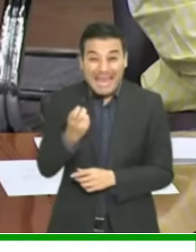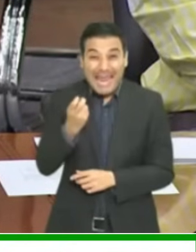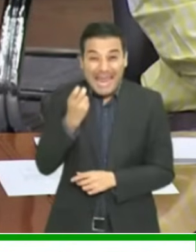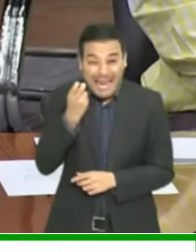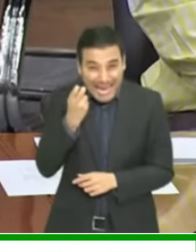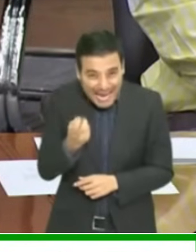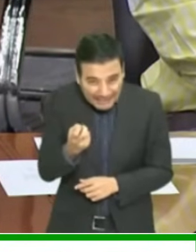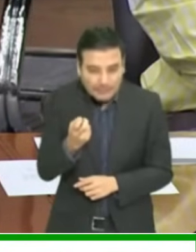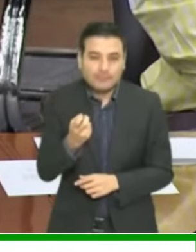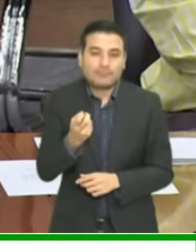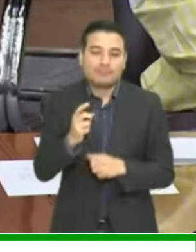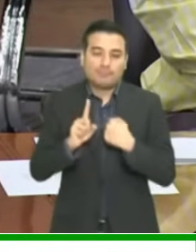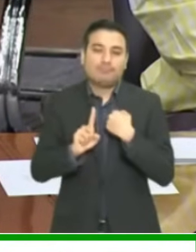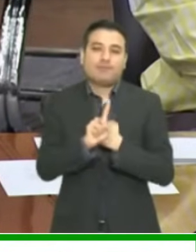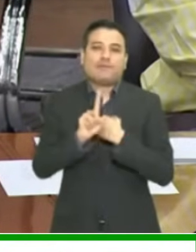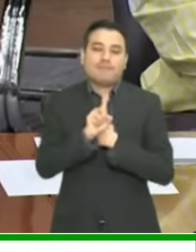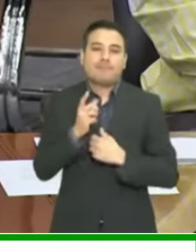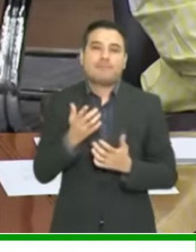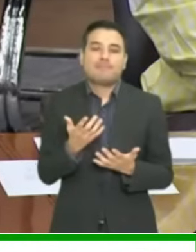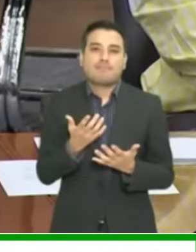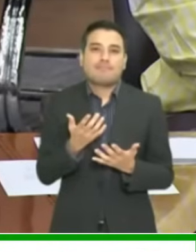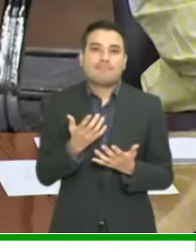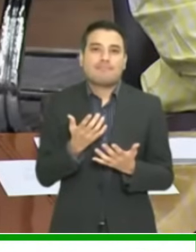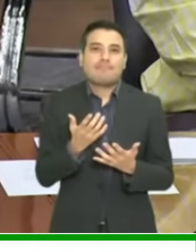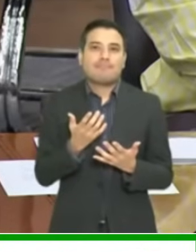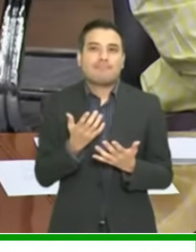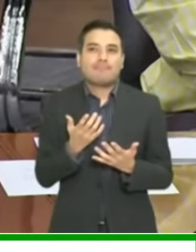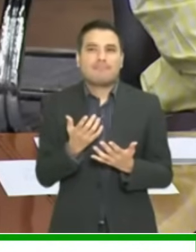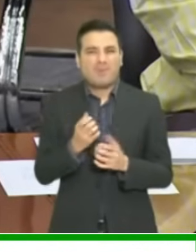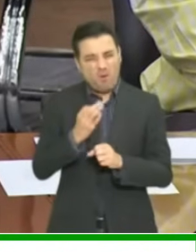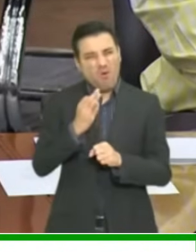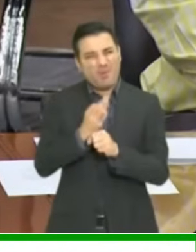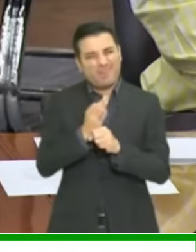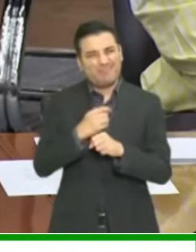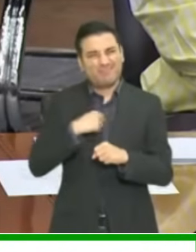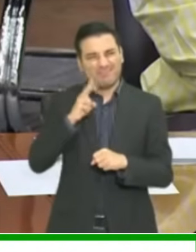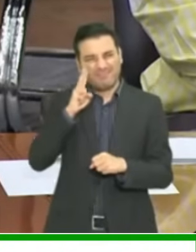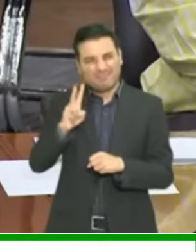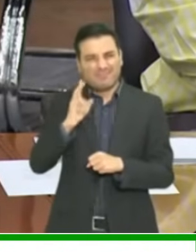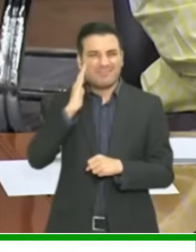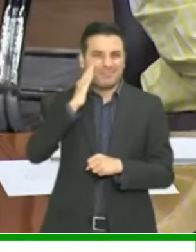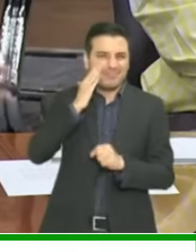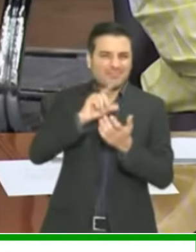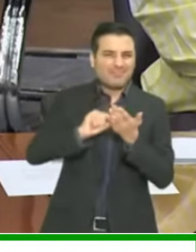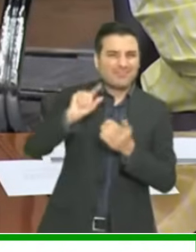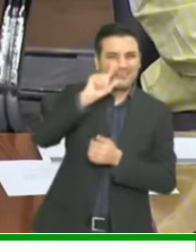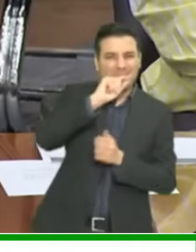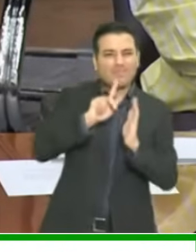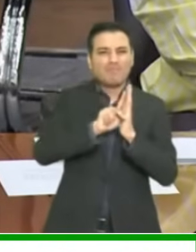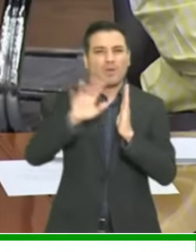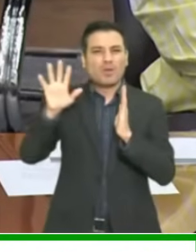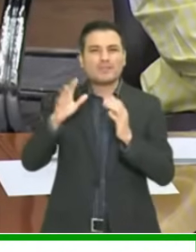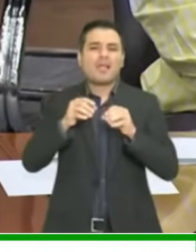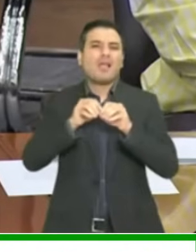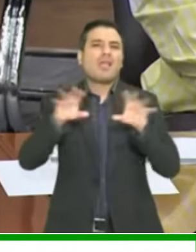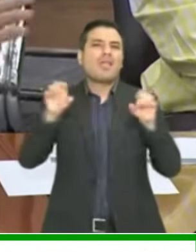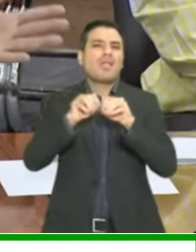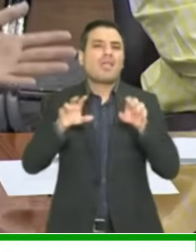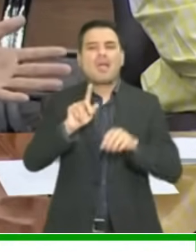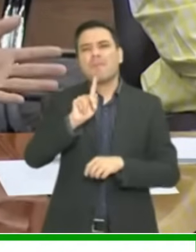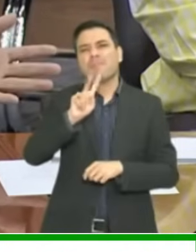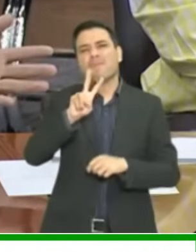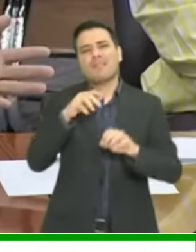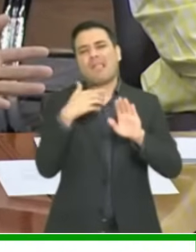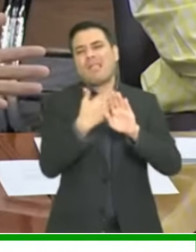la realidad. Y en esta parte de venta de humos hoy veo una andanada por parte de algunos opinadores en contra del Partido Verde. Y mi respuesta